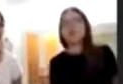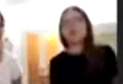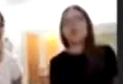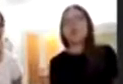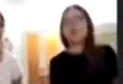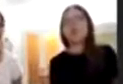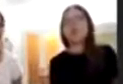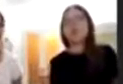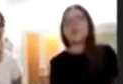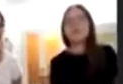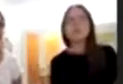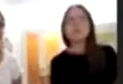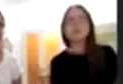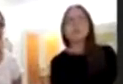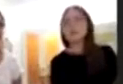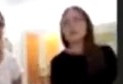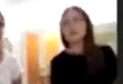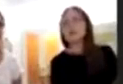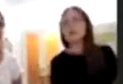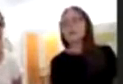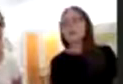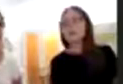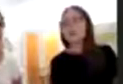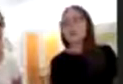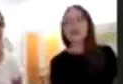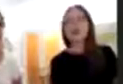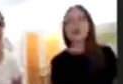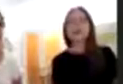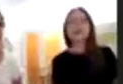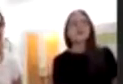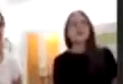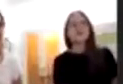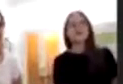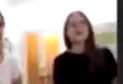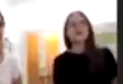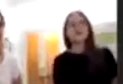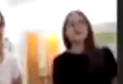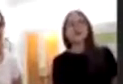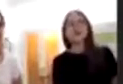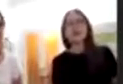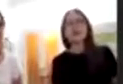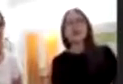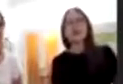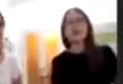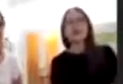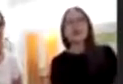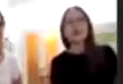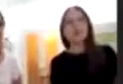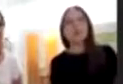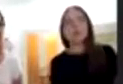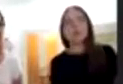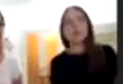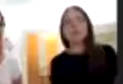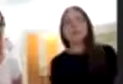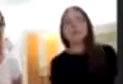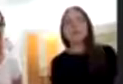que se trata, es un concepto, se llama infraestructura verde. Y es muy interesante porque,